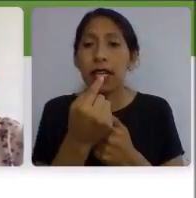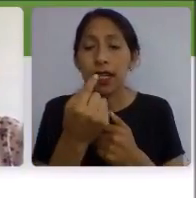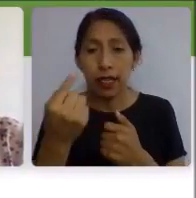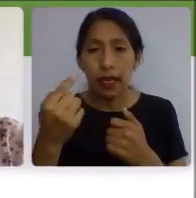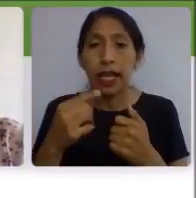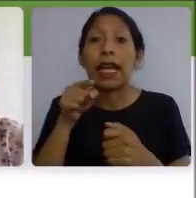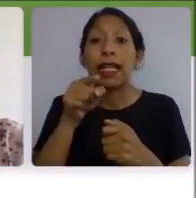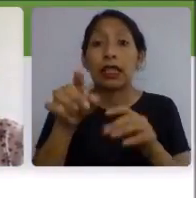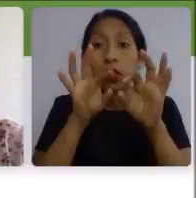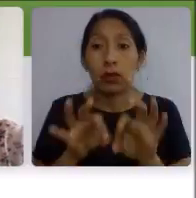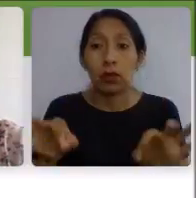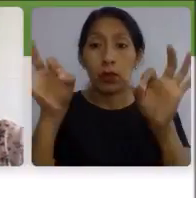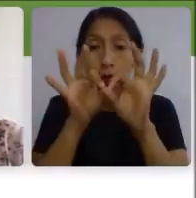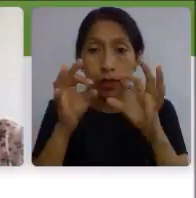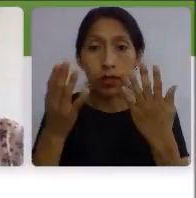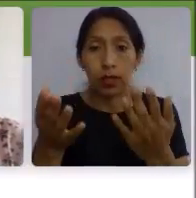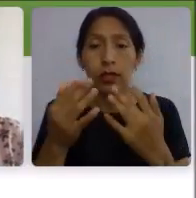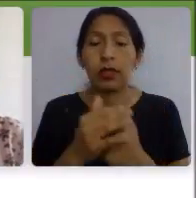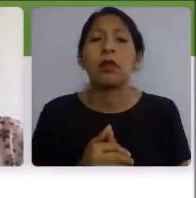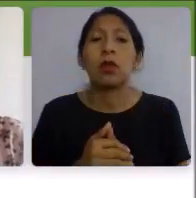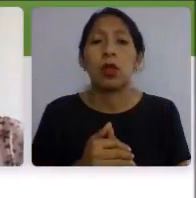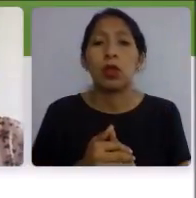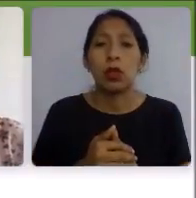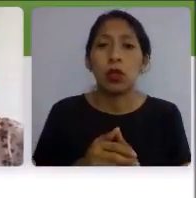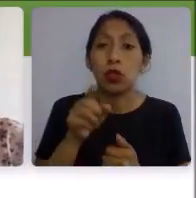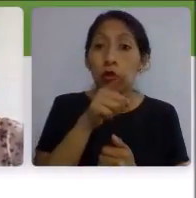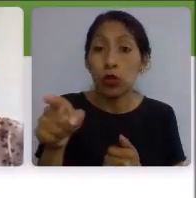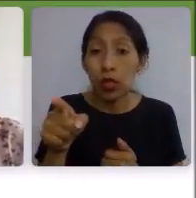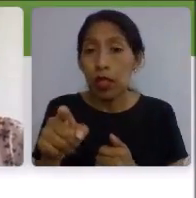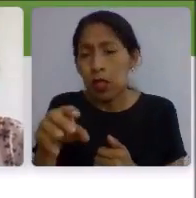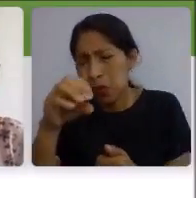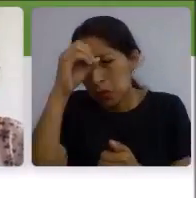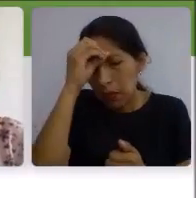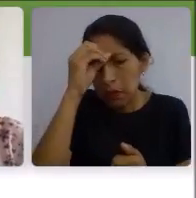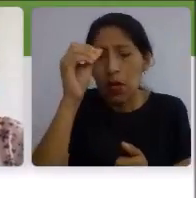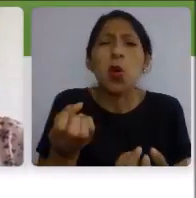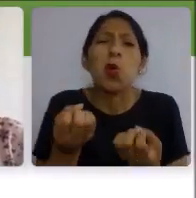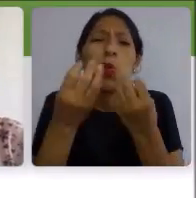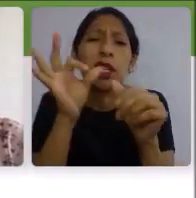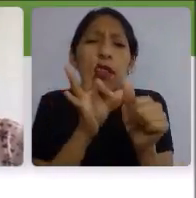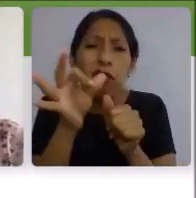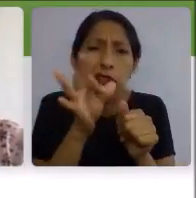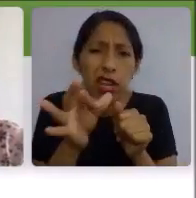es importantísimo, porque si tú no sabes qué fechas viajan, con cuánto tiempo de